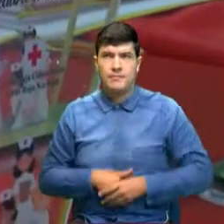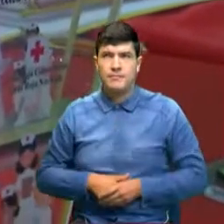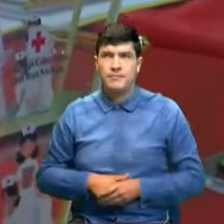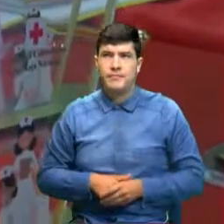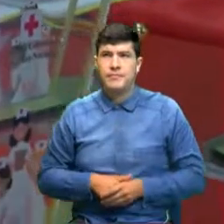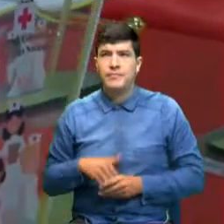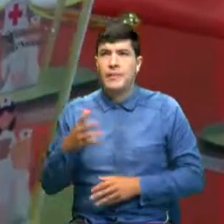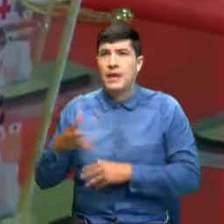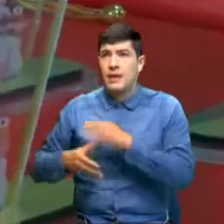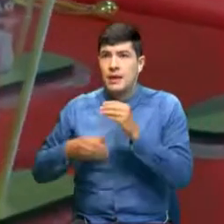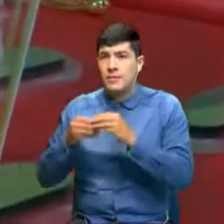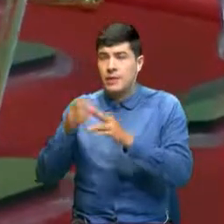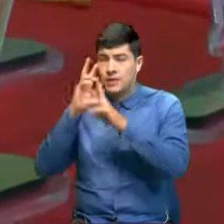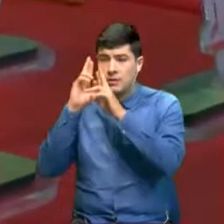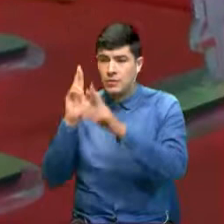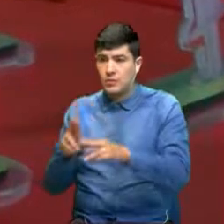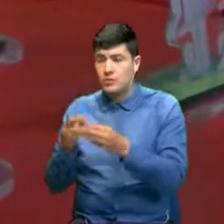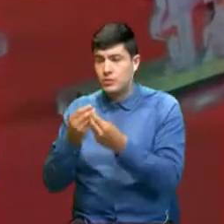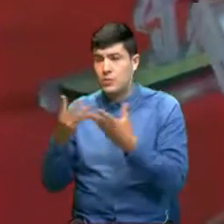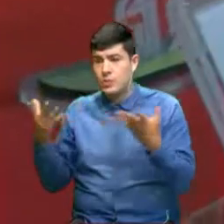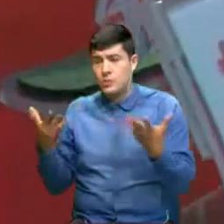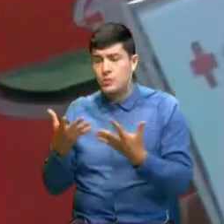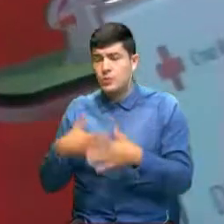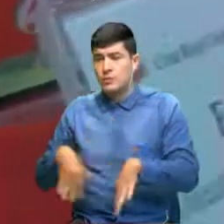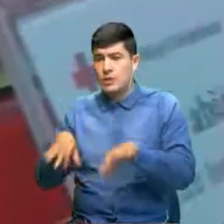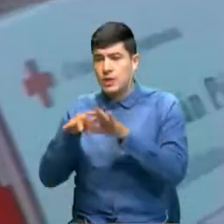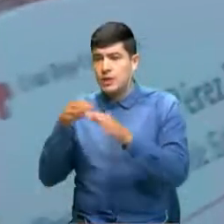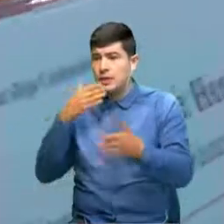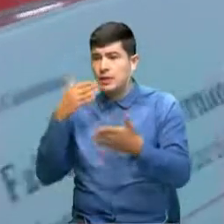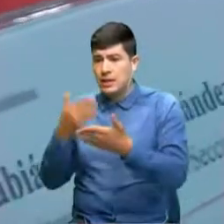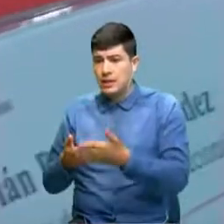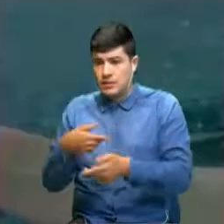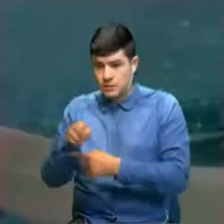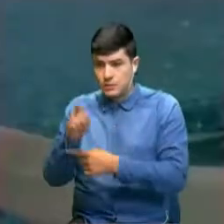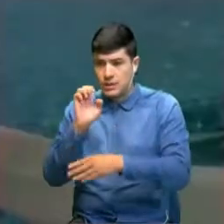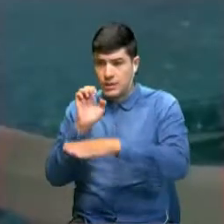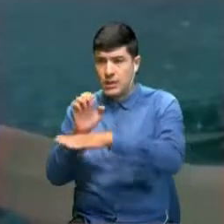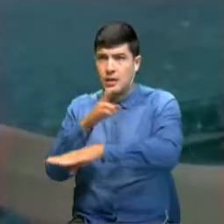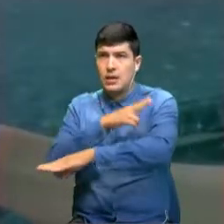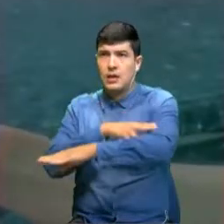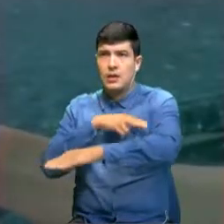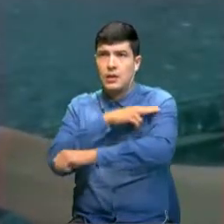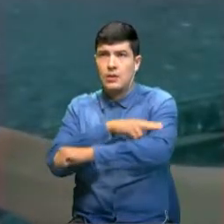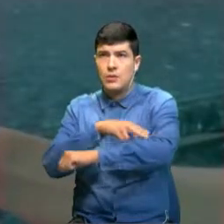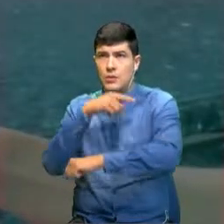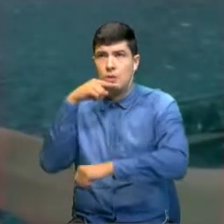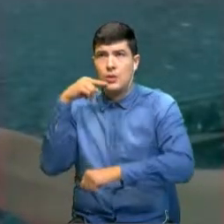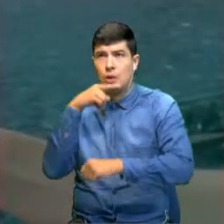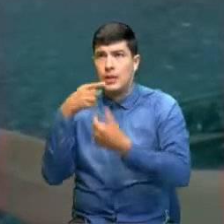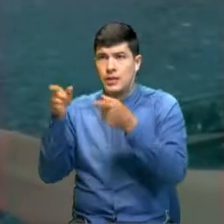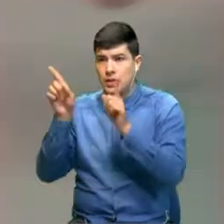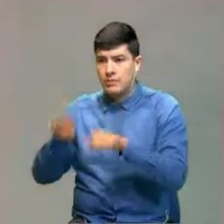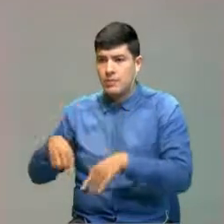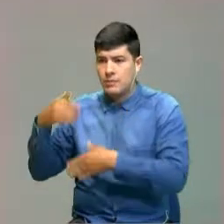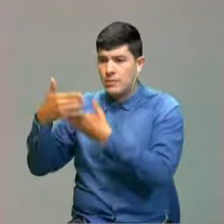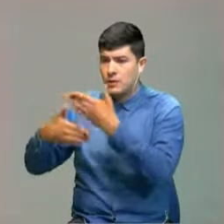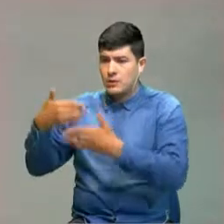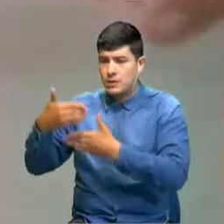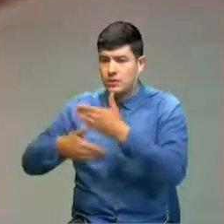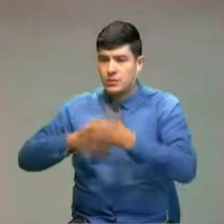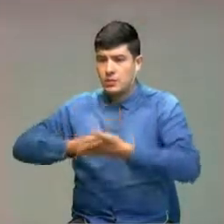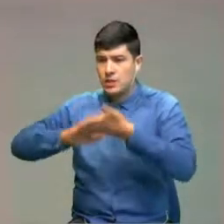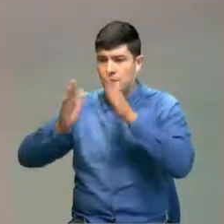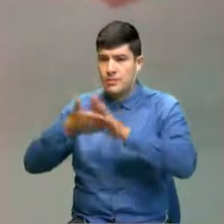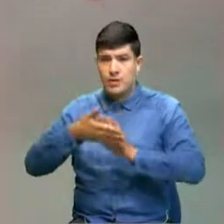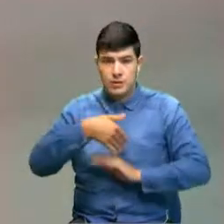y valorables mucho agradecerles mucho a la cruz roja y también al proceso de paz la cruz